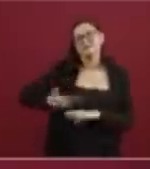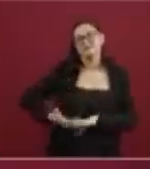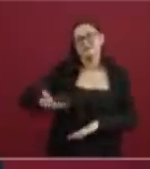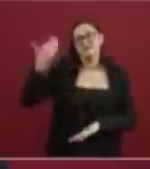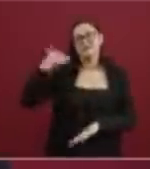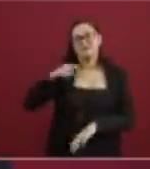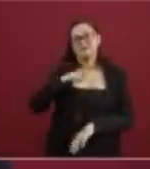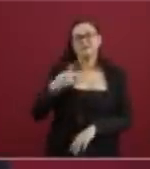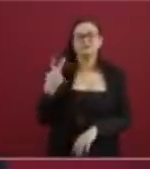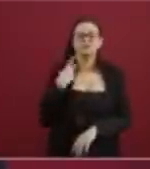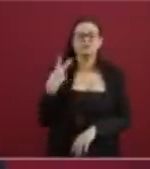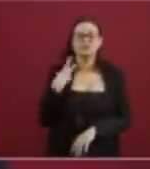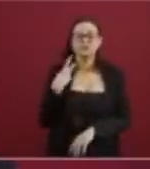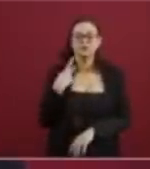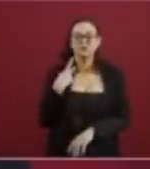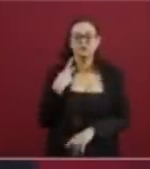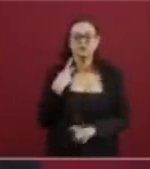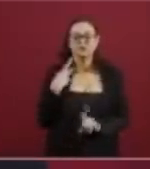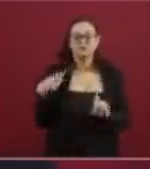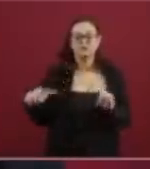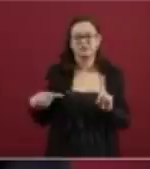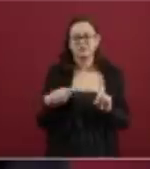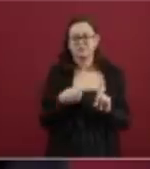el político, para